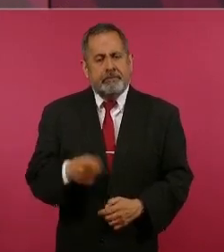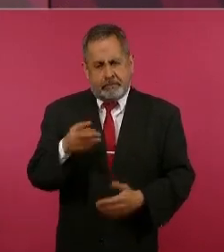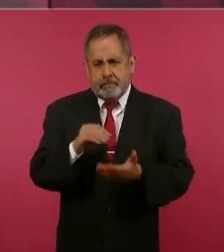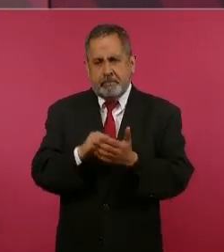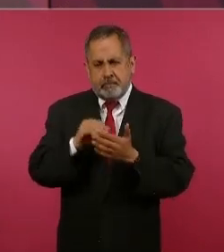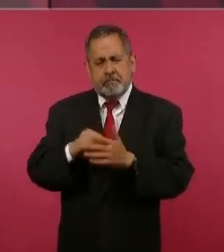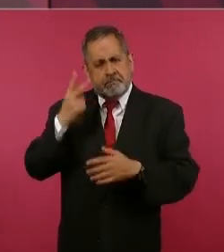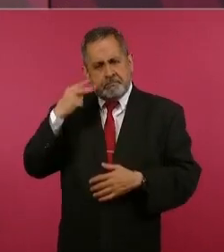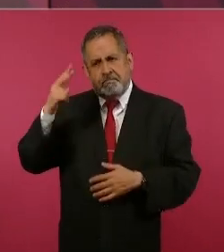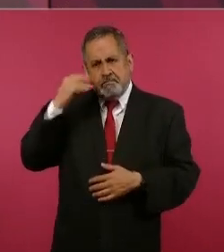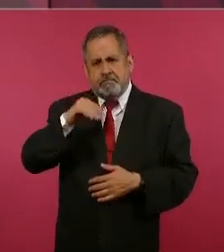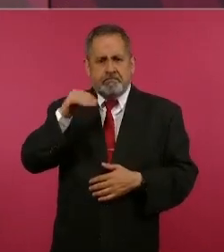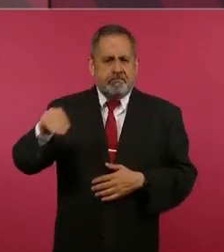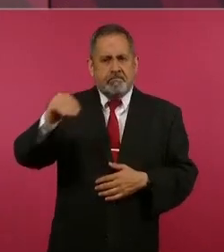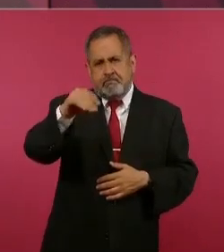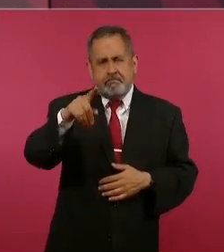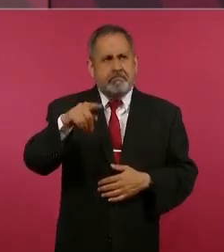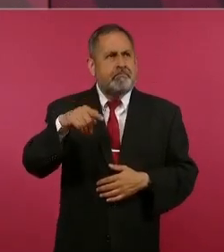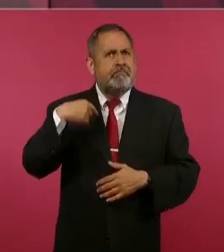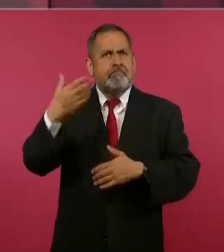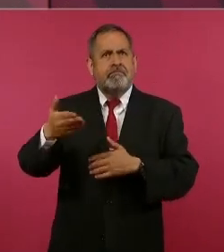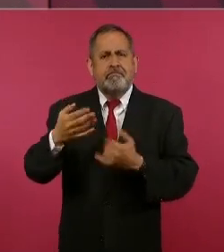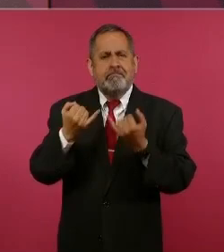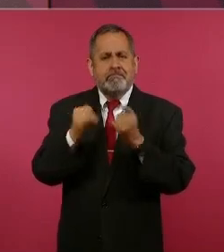muchas obras. Vamos a ir a inaugurar